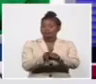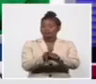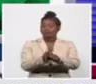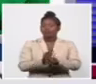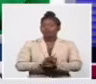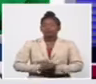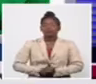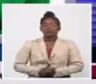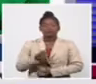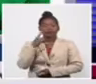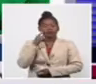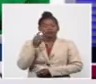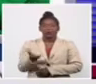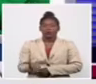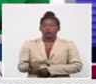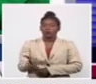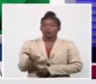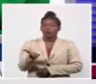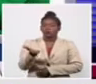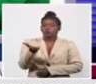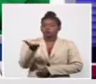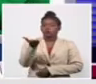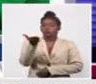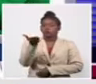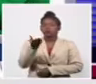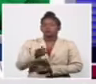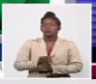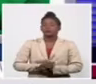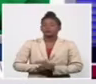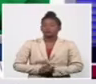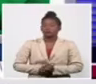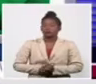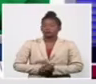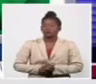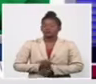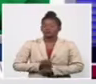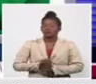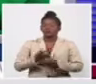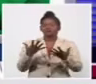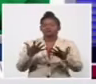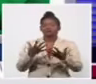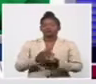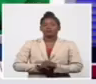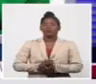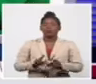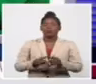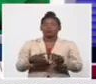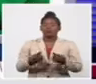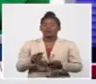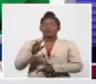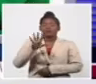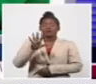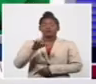muy alta, realmente impresiona cuando uno lo dice.